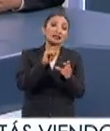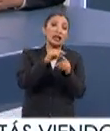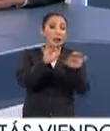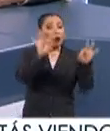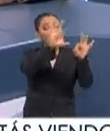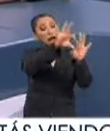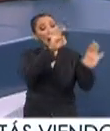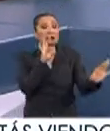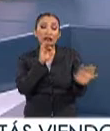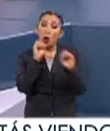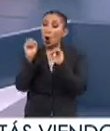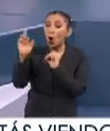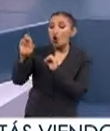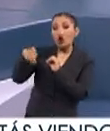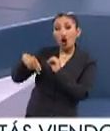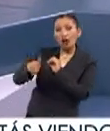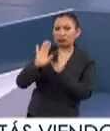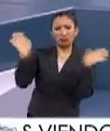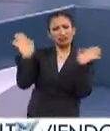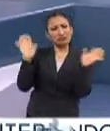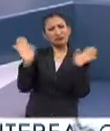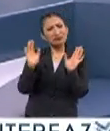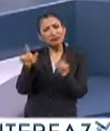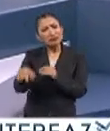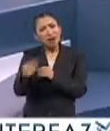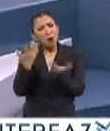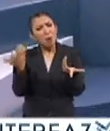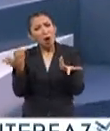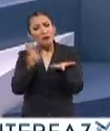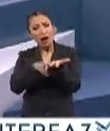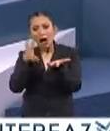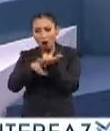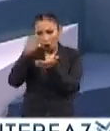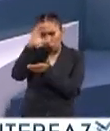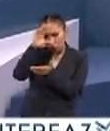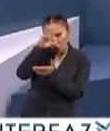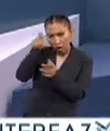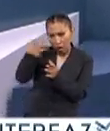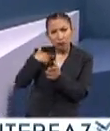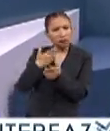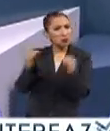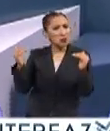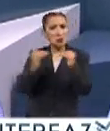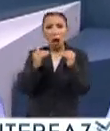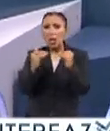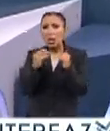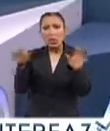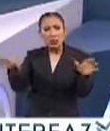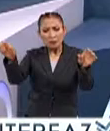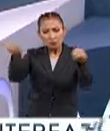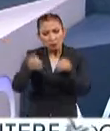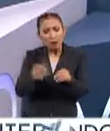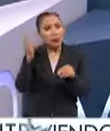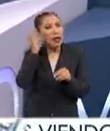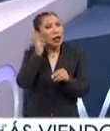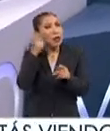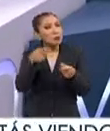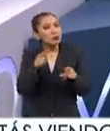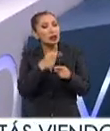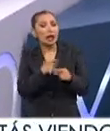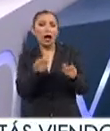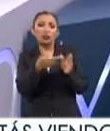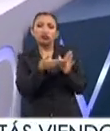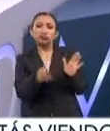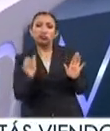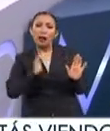más importante que el rock, ¿no? Claro. Digamos que en términos de valoración cultural ocupan un mismo lugar. Y entonces se pueden encontrar discursos